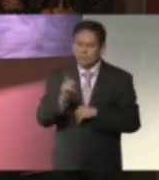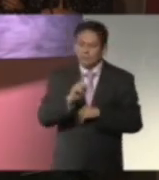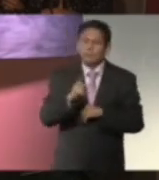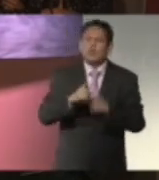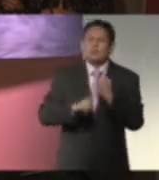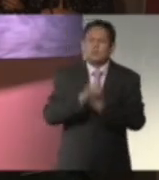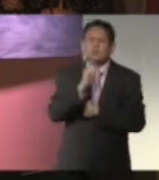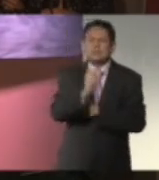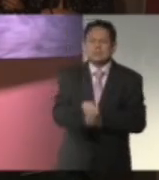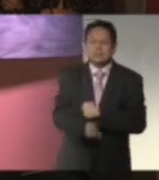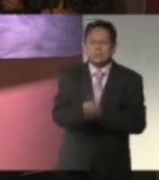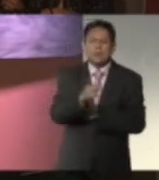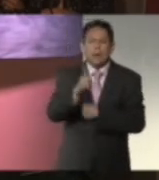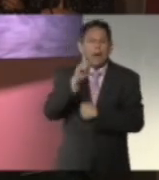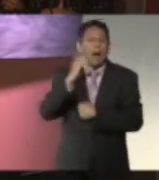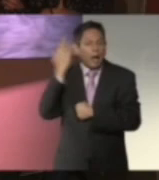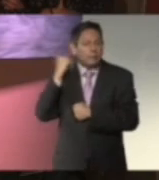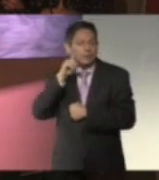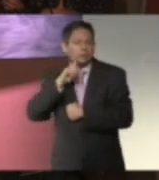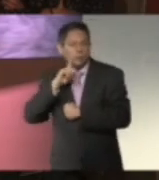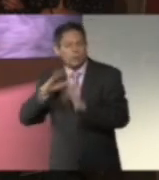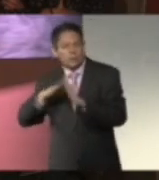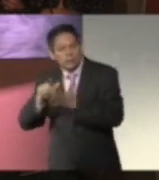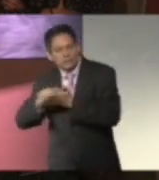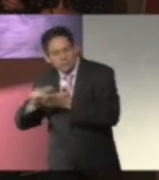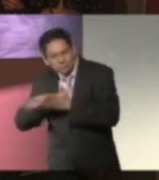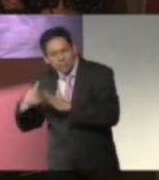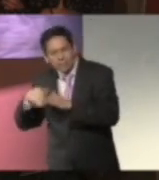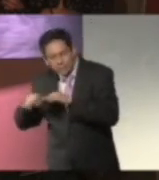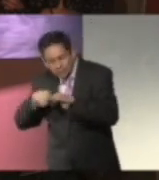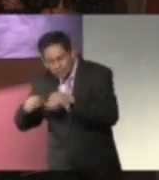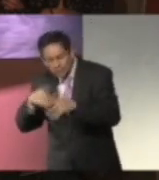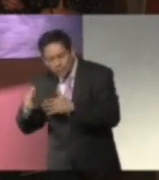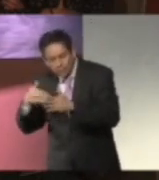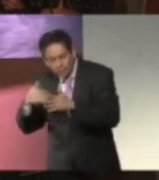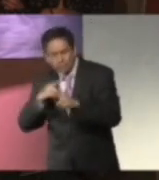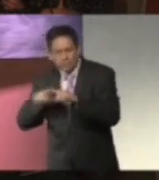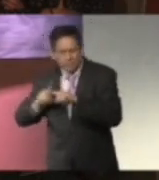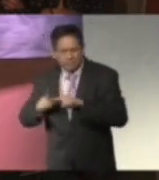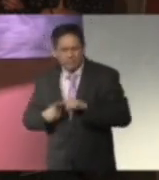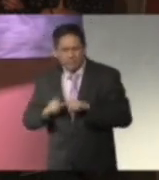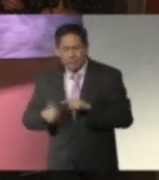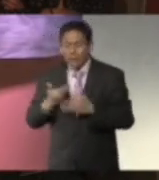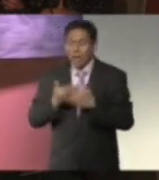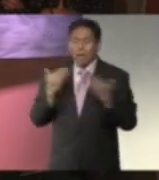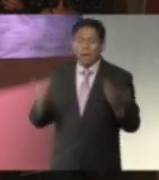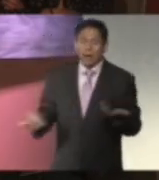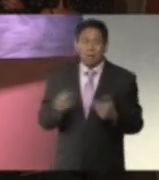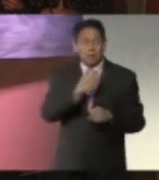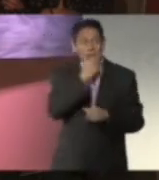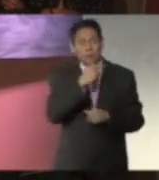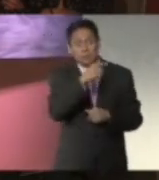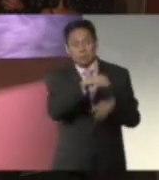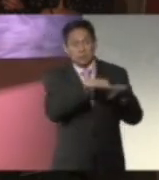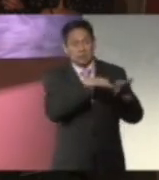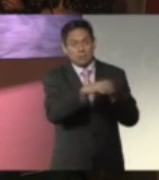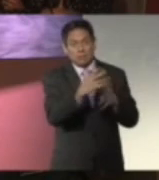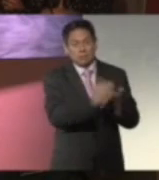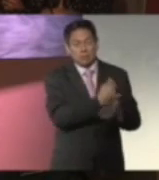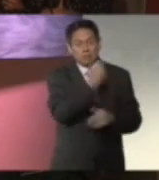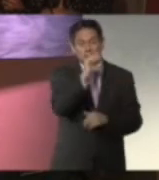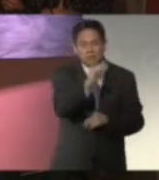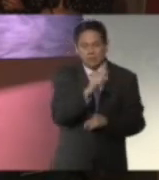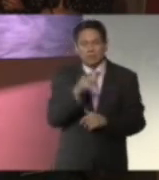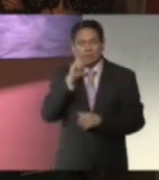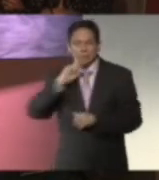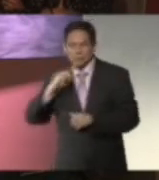no hay quien haga lo que la mujer deja de hacer por ir a trabajar, y va a trabajar porque el salario mínimo ya es salario mínimo familiar. Muchas cosas que